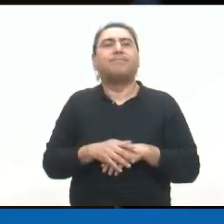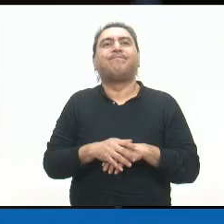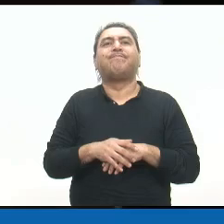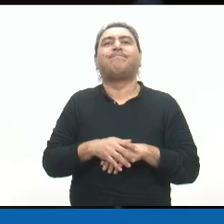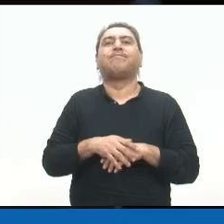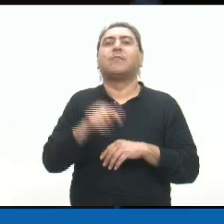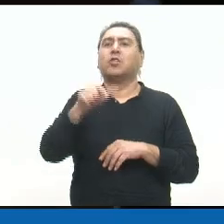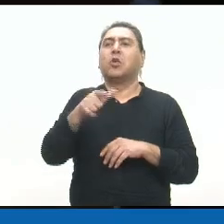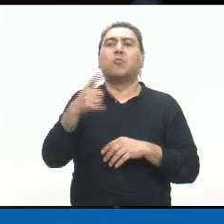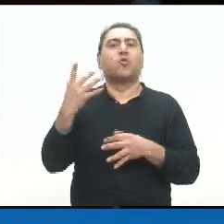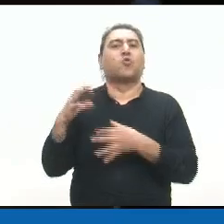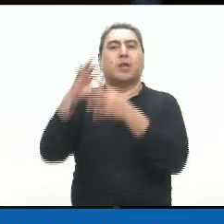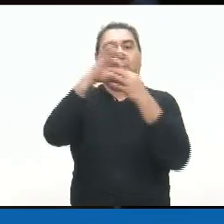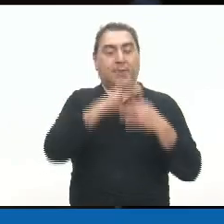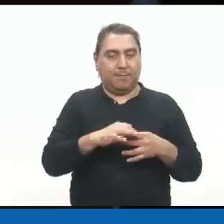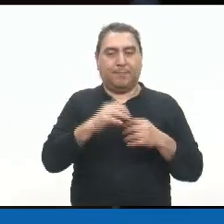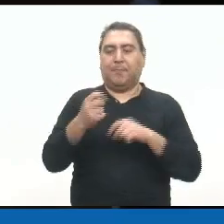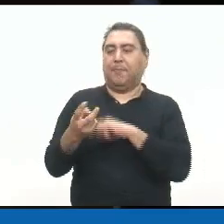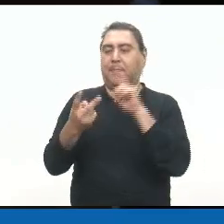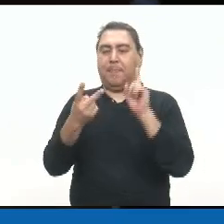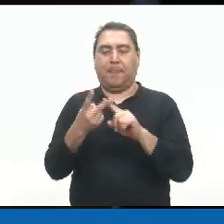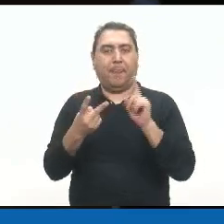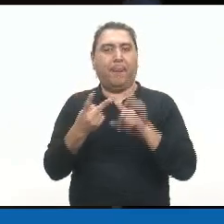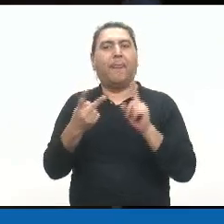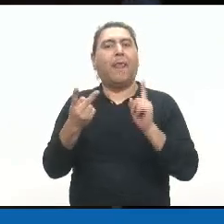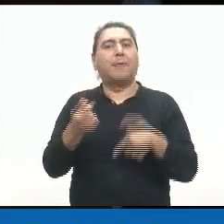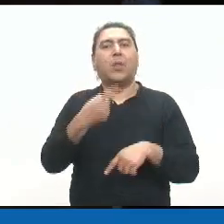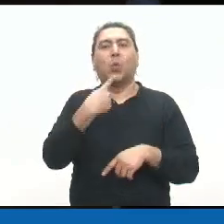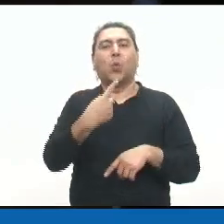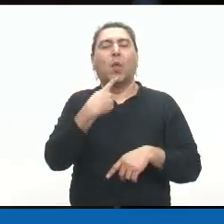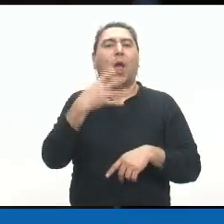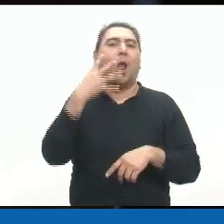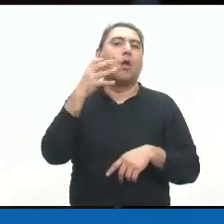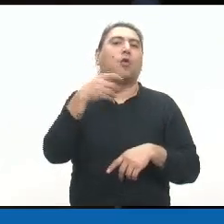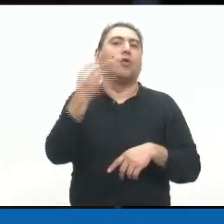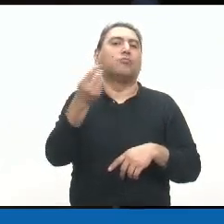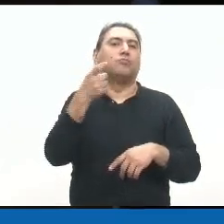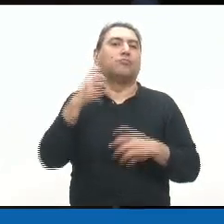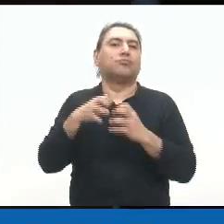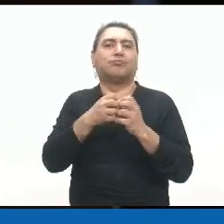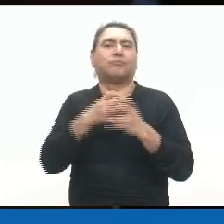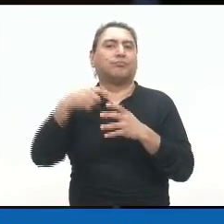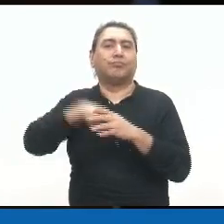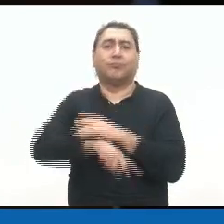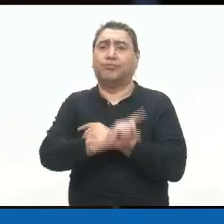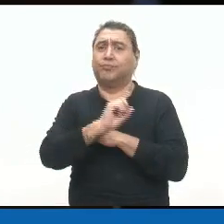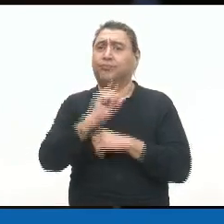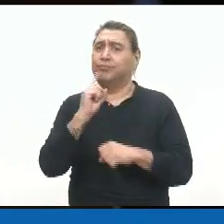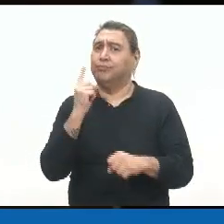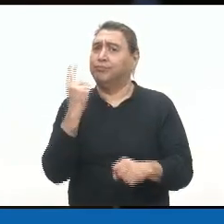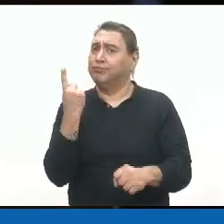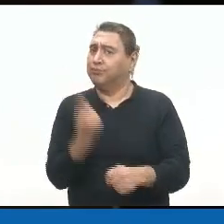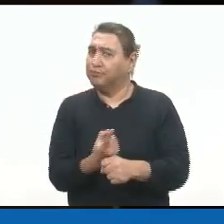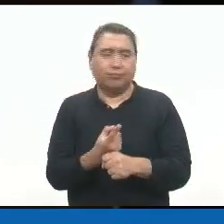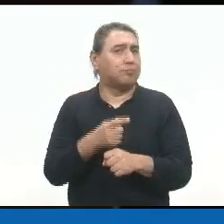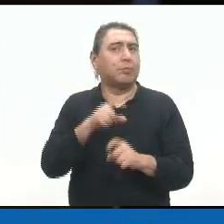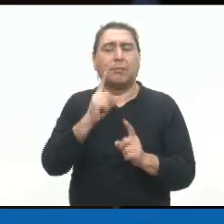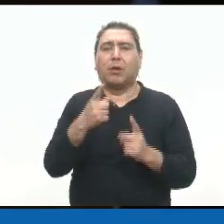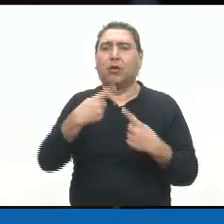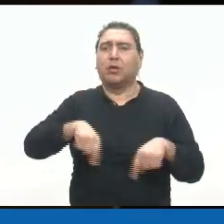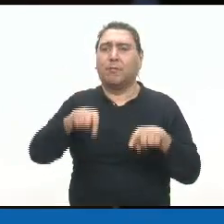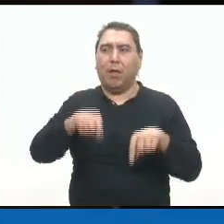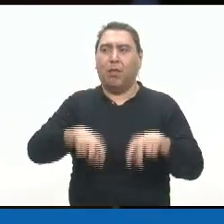unanimidad segundo punto tenemos dudas con respecto a o por lo menos no pudimos discutir en profundidad algunas cuestiones que se fueron dando Incluso